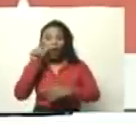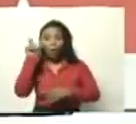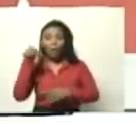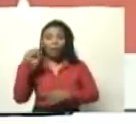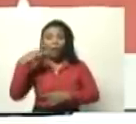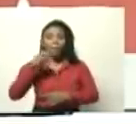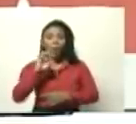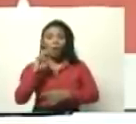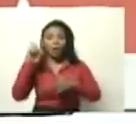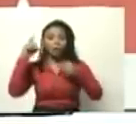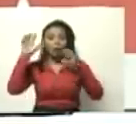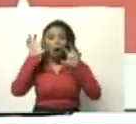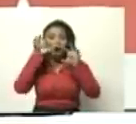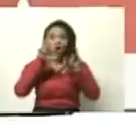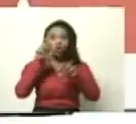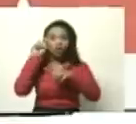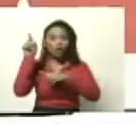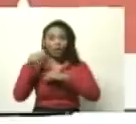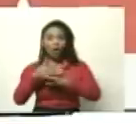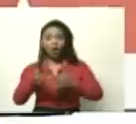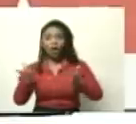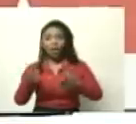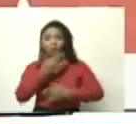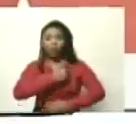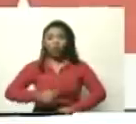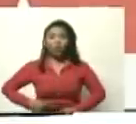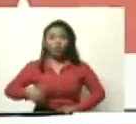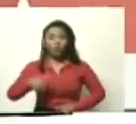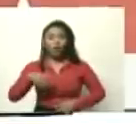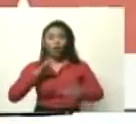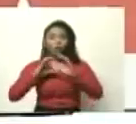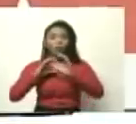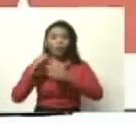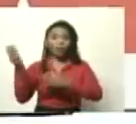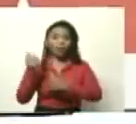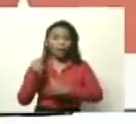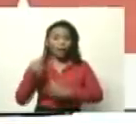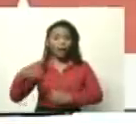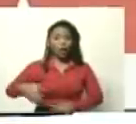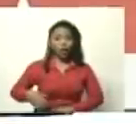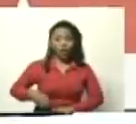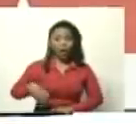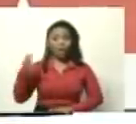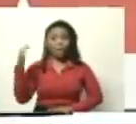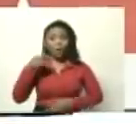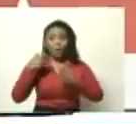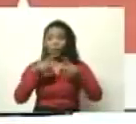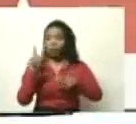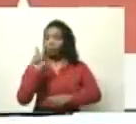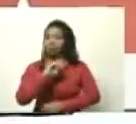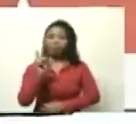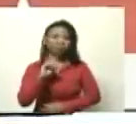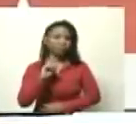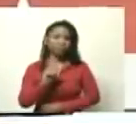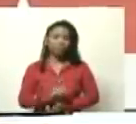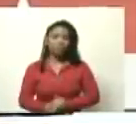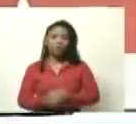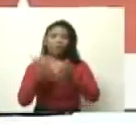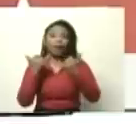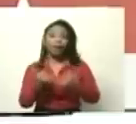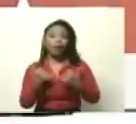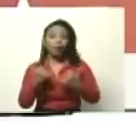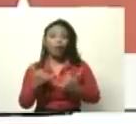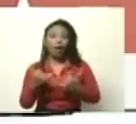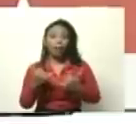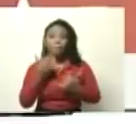Ya no se les entrega dólares a los grandes dueños de medios de comunicación para que traigan películas y novelas. No, no, no. Ahora, el